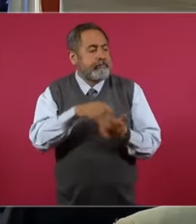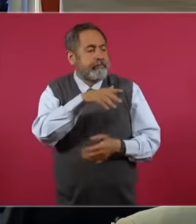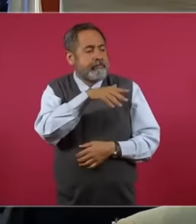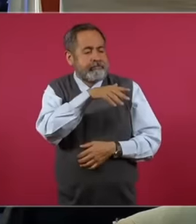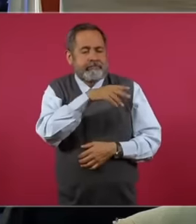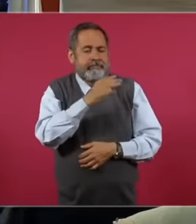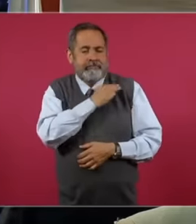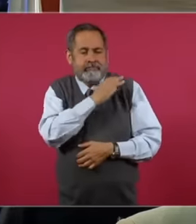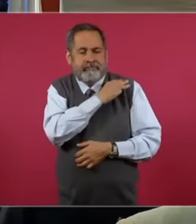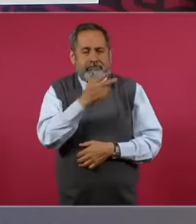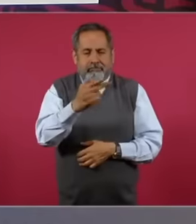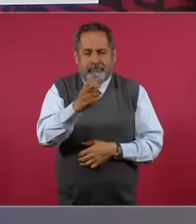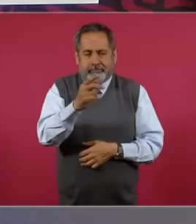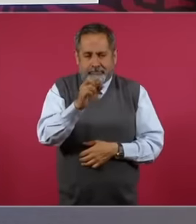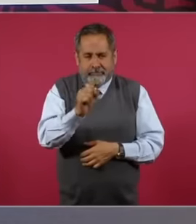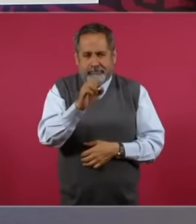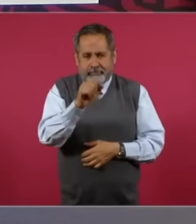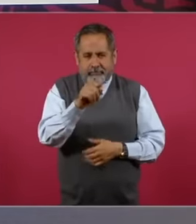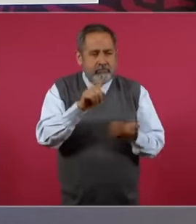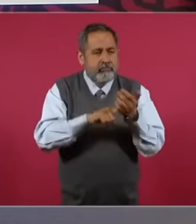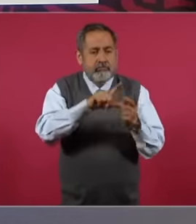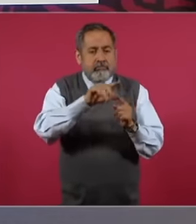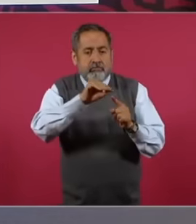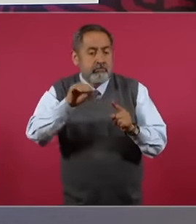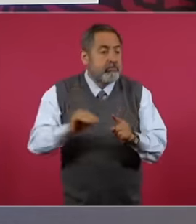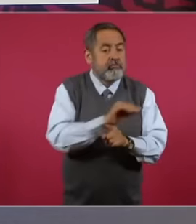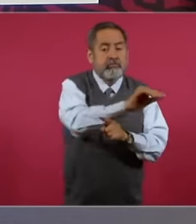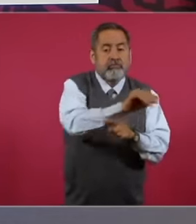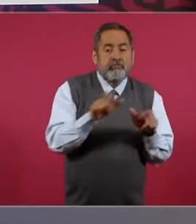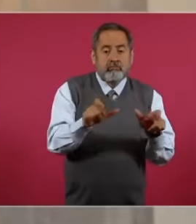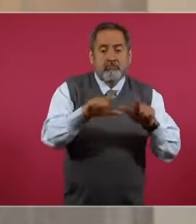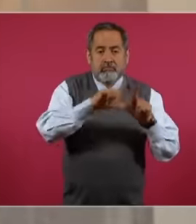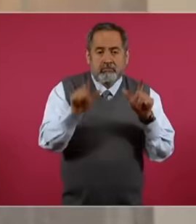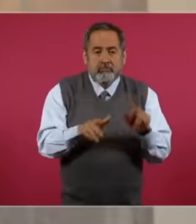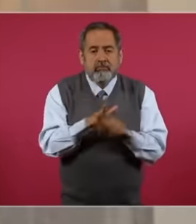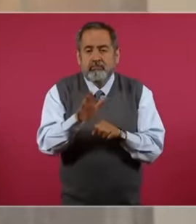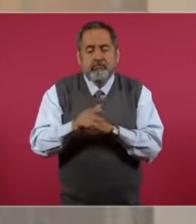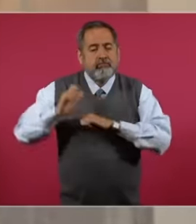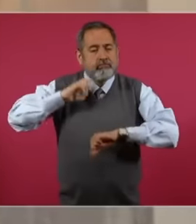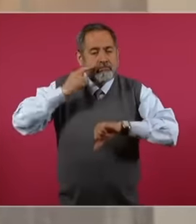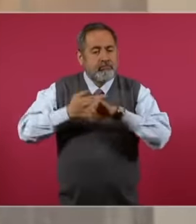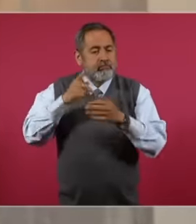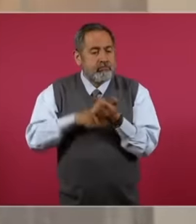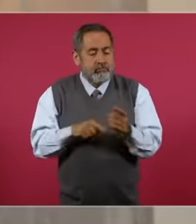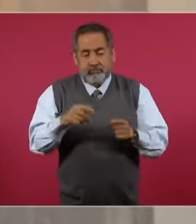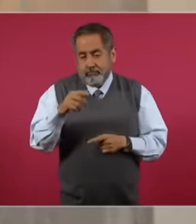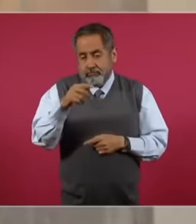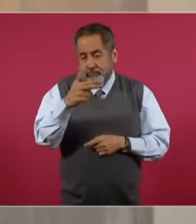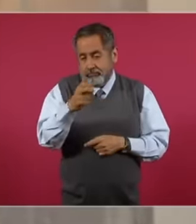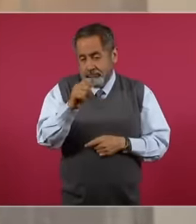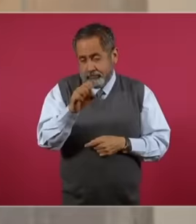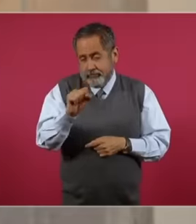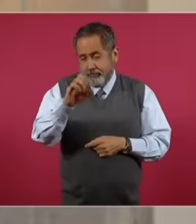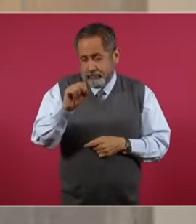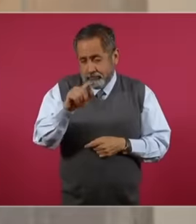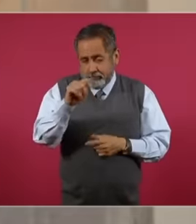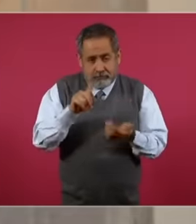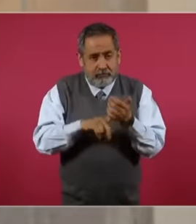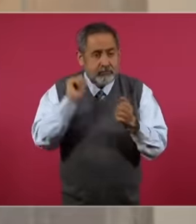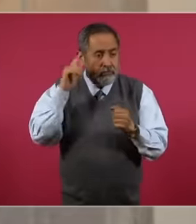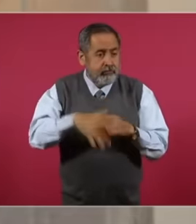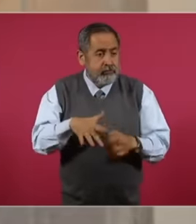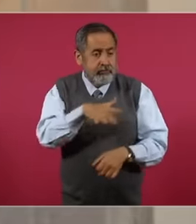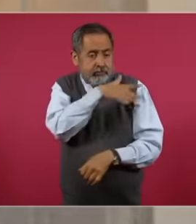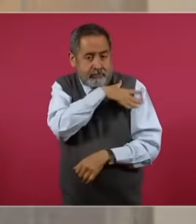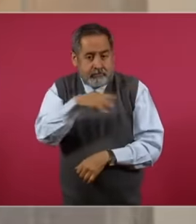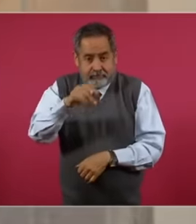Hernández Soto consiguió más tarde un puesto en la Guardia Nacional. ¿Cuál fue ese puesto? ¿Tuvo Hernández Soto algún apoyo del general Martínez